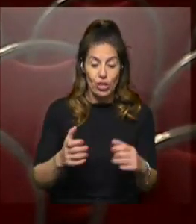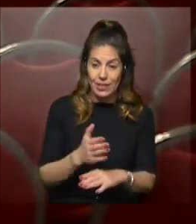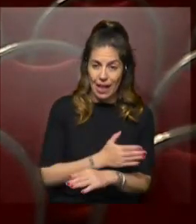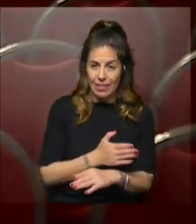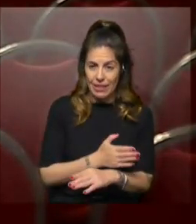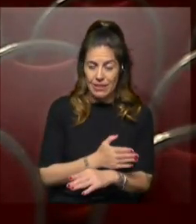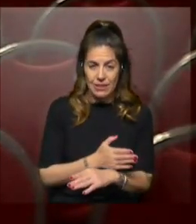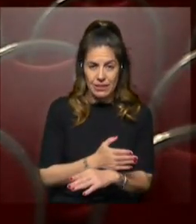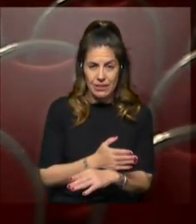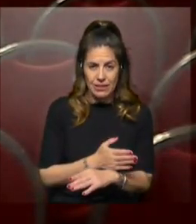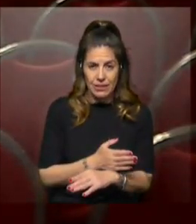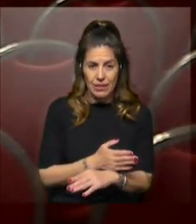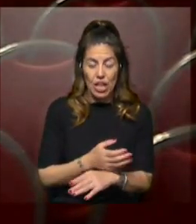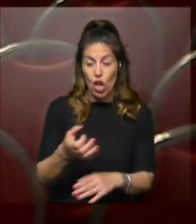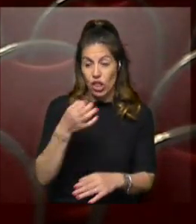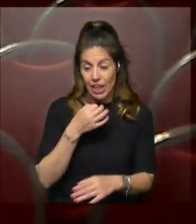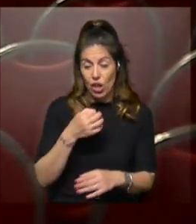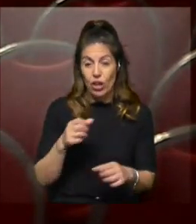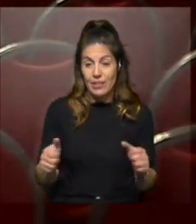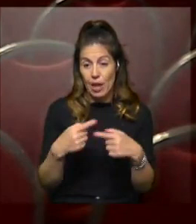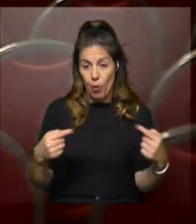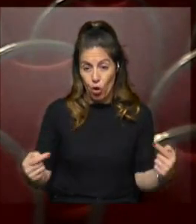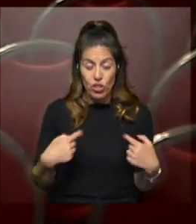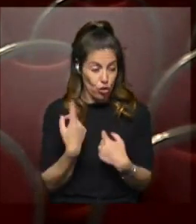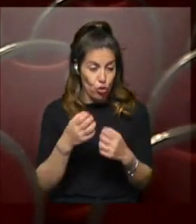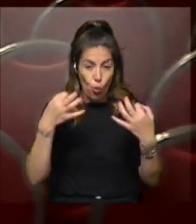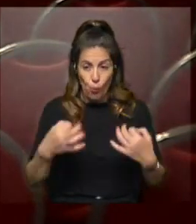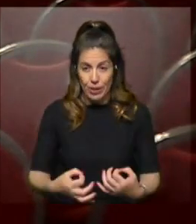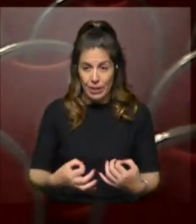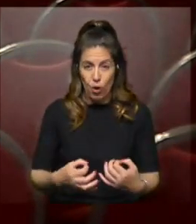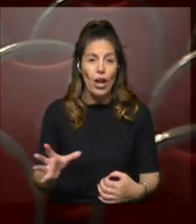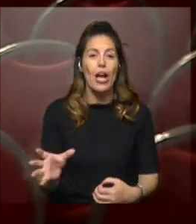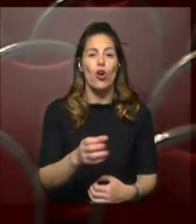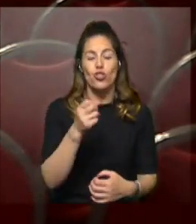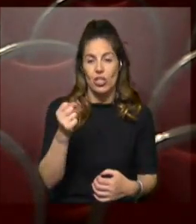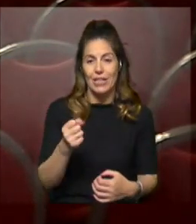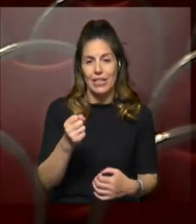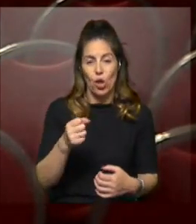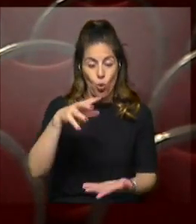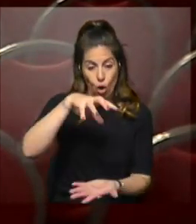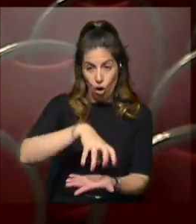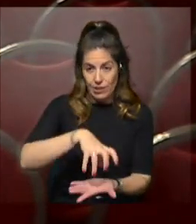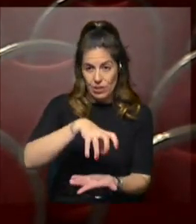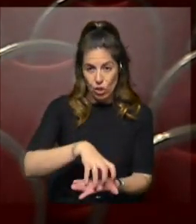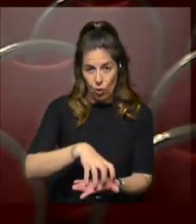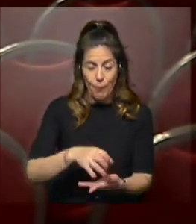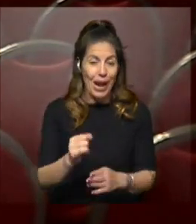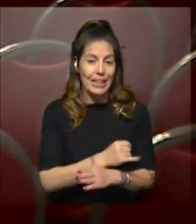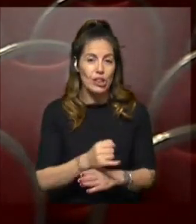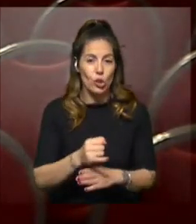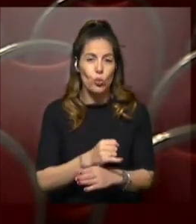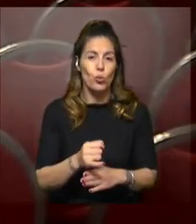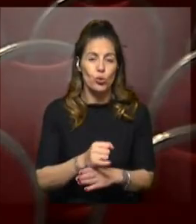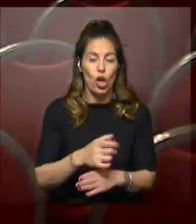en la cual se nos encomendaron algunas tareas que nosotros cumplimos, que era conseguir una locación, por ejemplo, para el Instituto Técnico